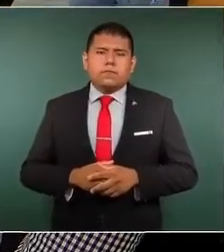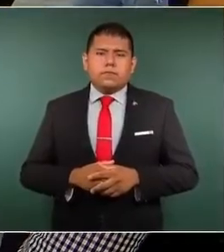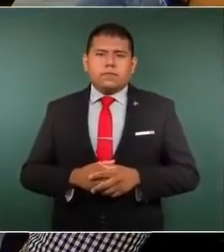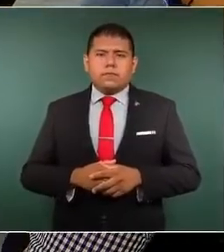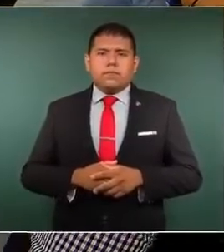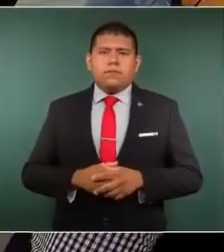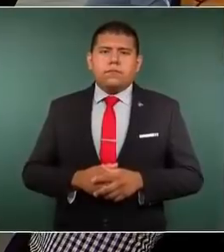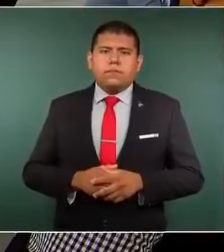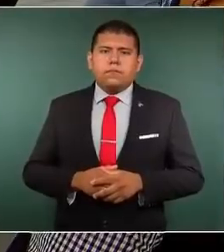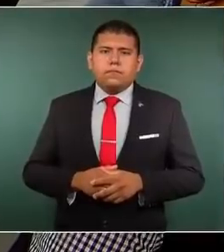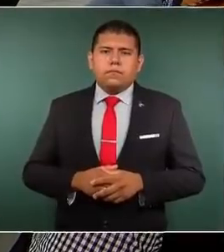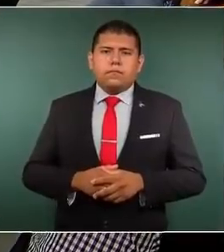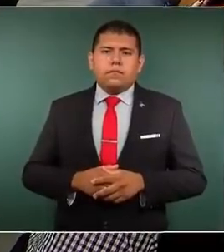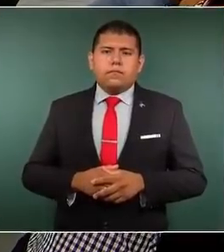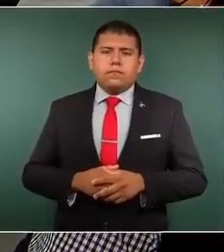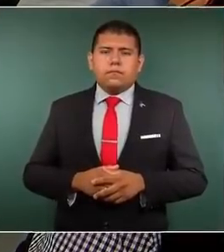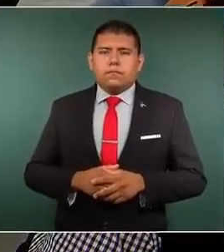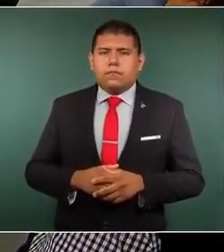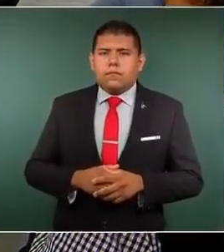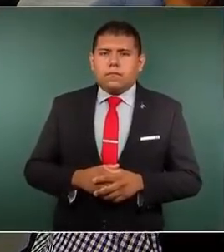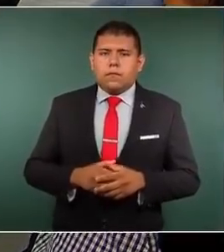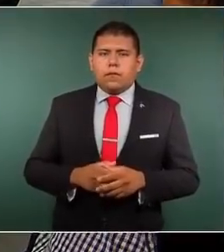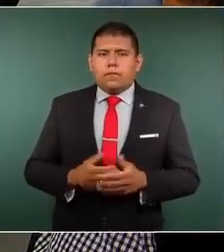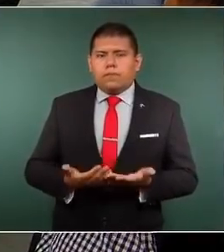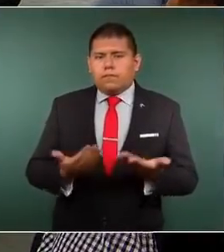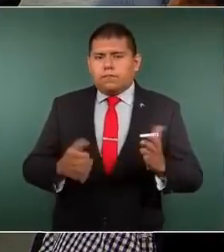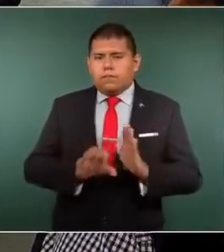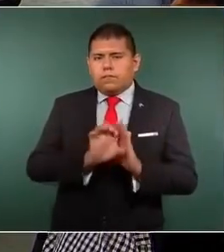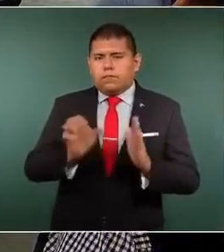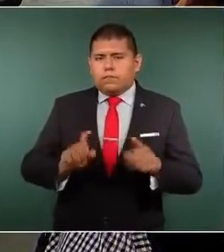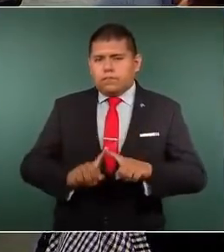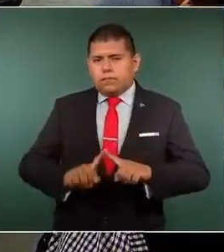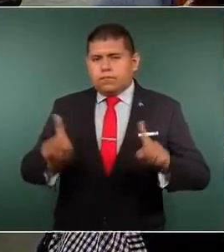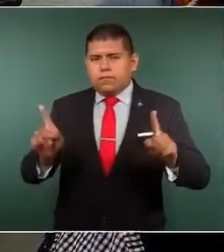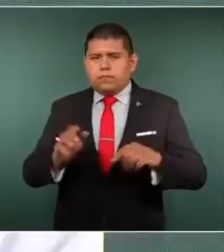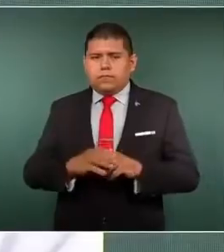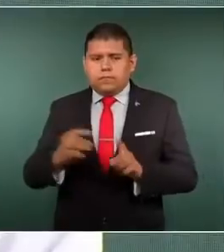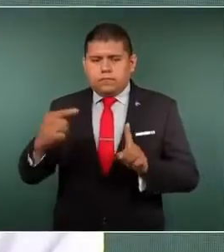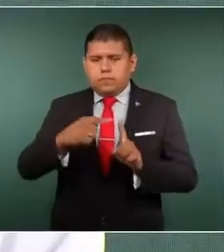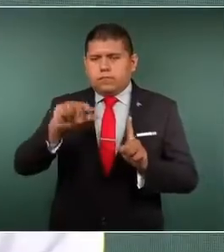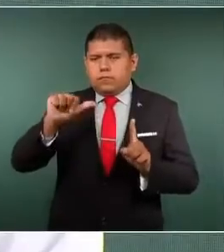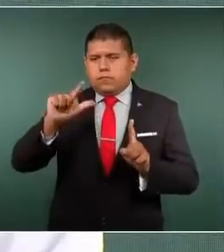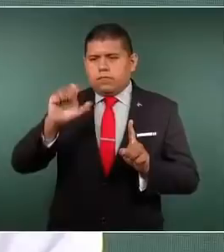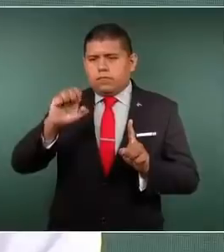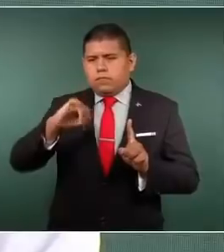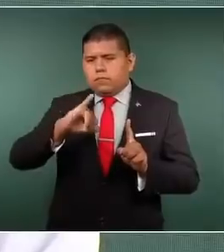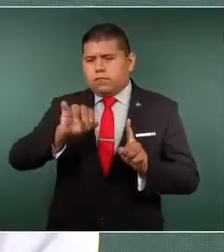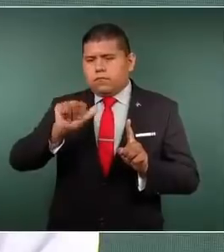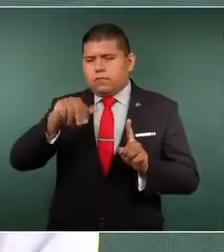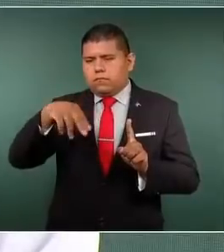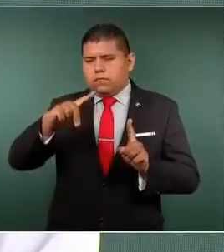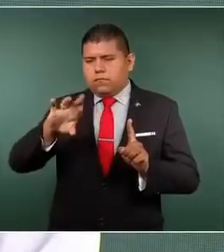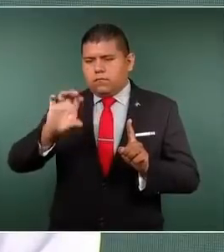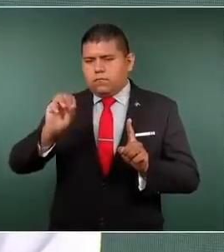quedé diferencia con alejandro gascón mercado